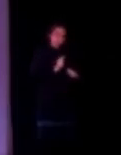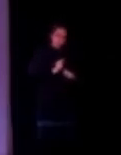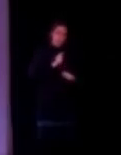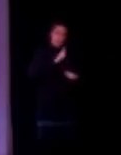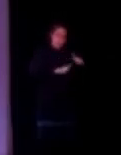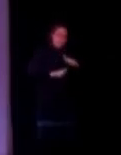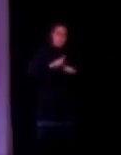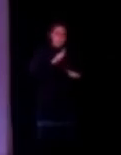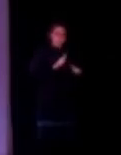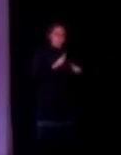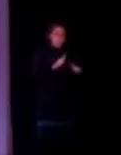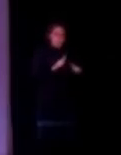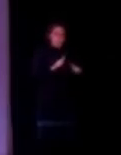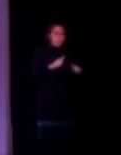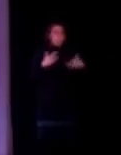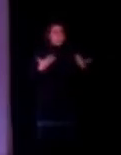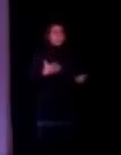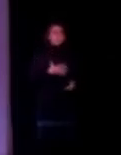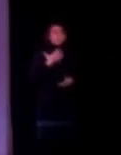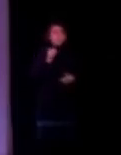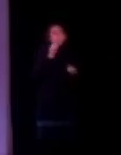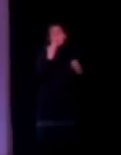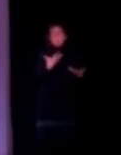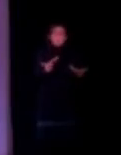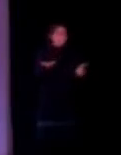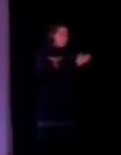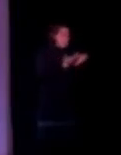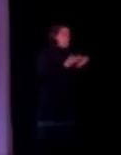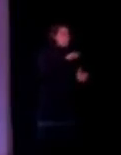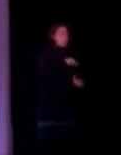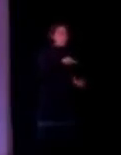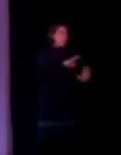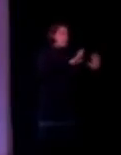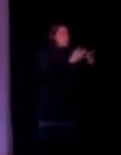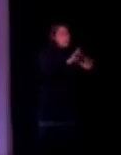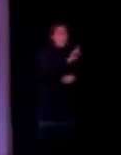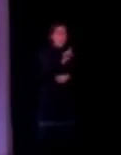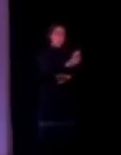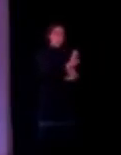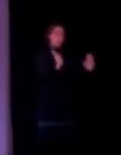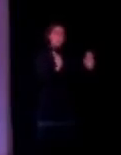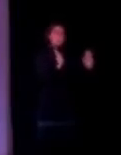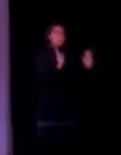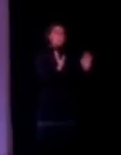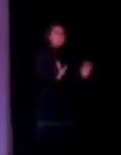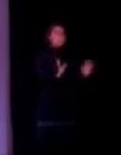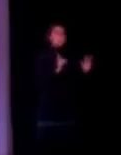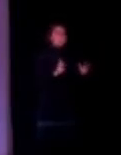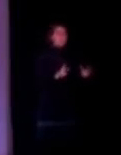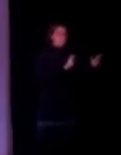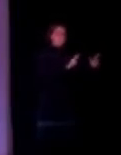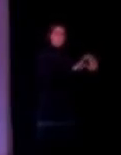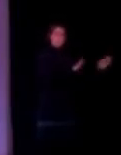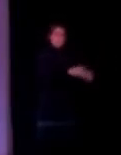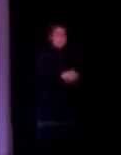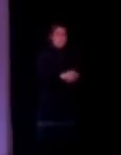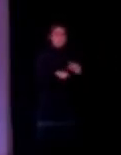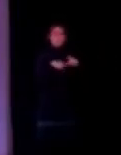que a lo mejor la ética va de 10 a 11 en el aula, pero en el recreo no. Eso, lo de la ética en el recreo, ¿no? O en el